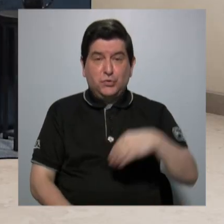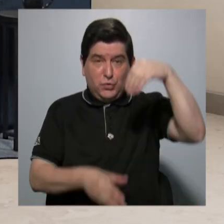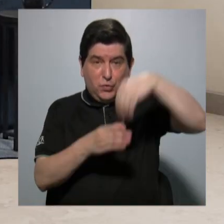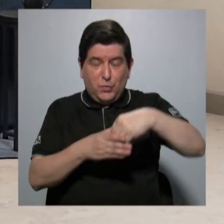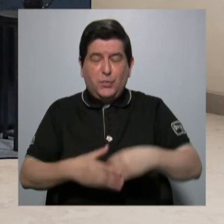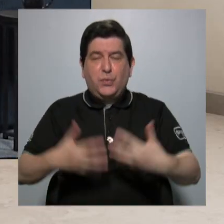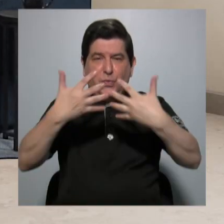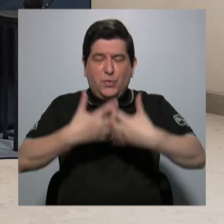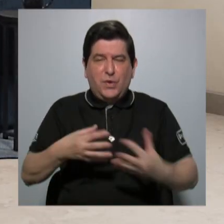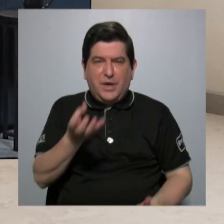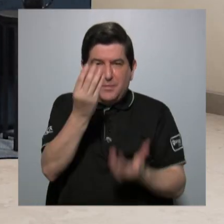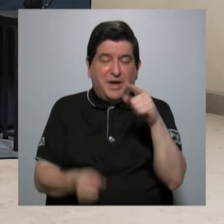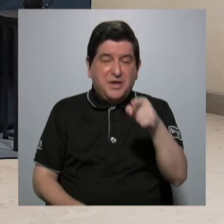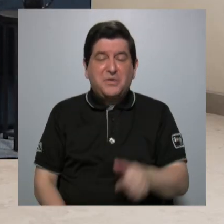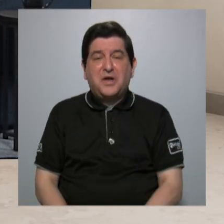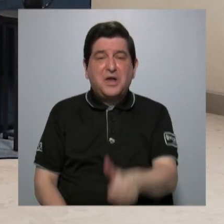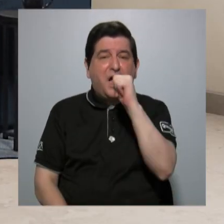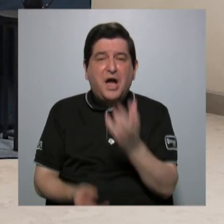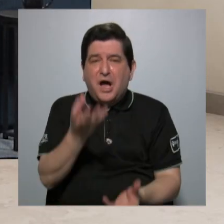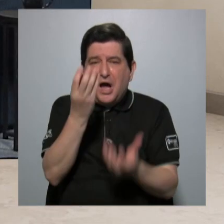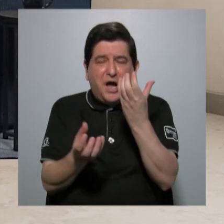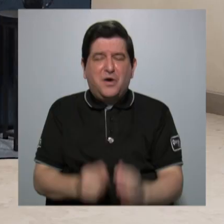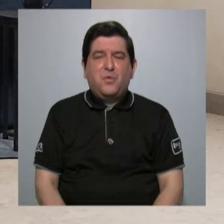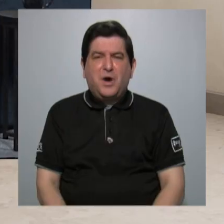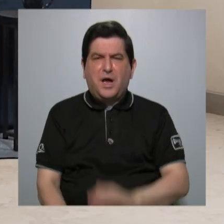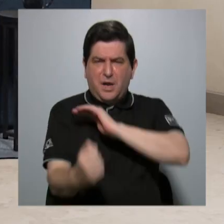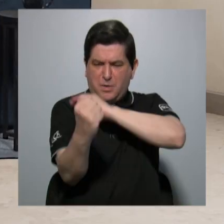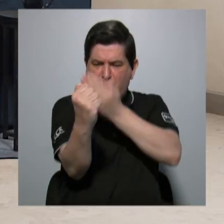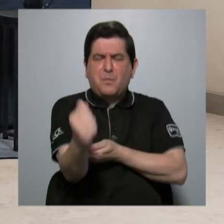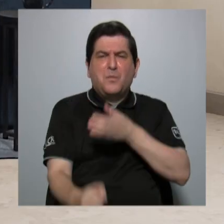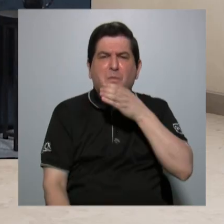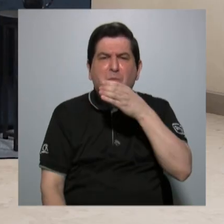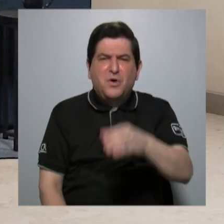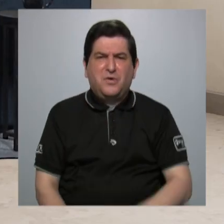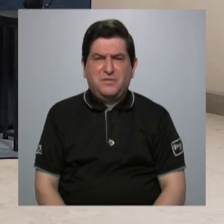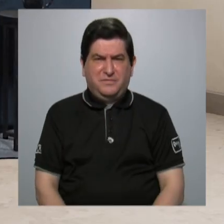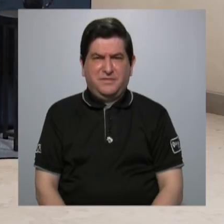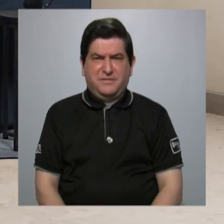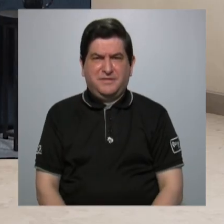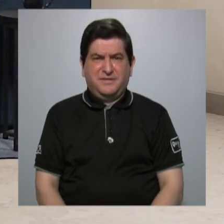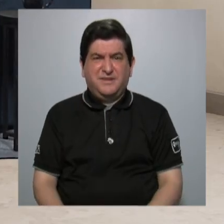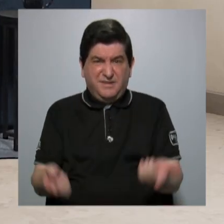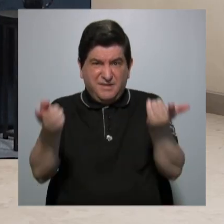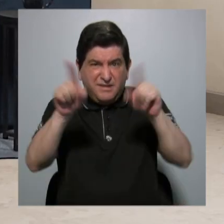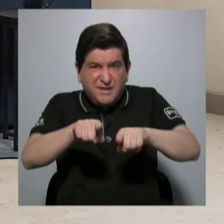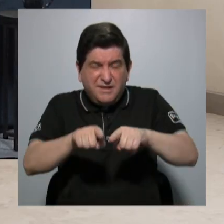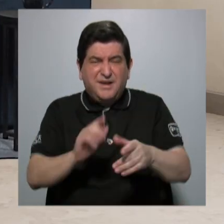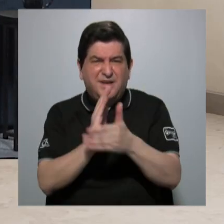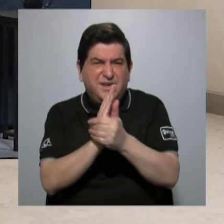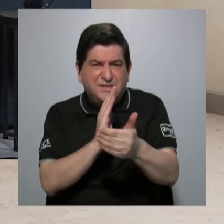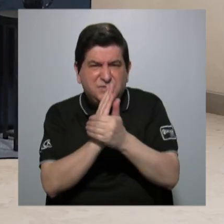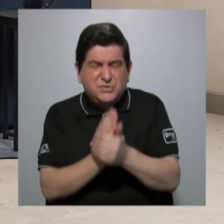meto eso en un incinerador estoy quemando agua. Y tiene un poder calorífico que significa que es la capacidad de generar